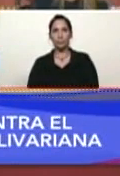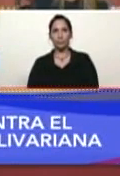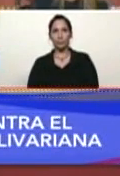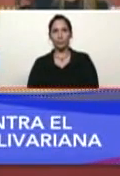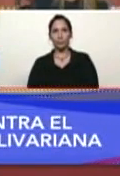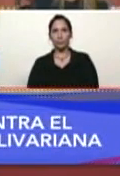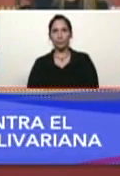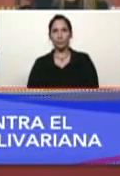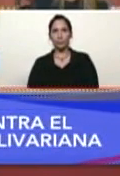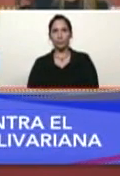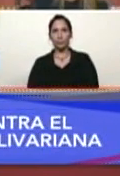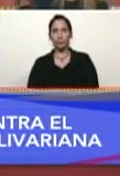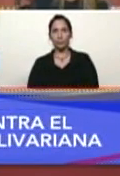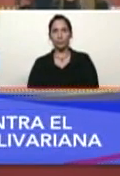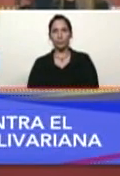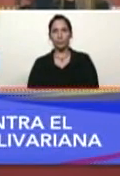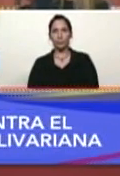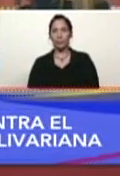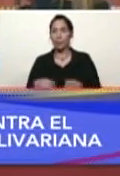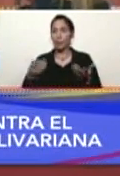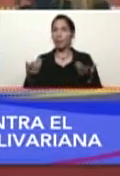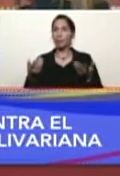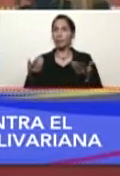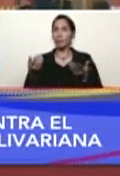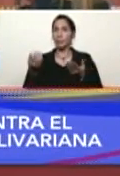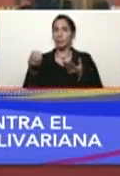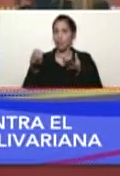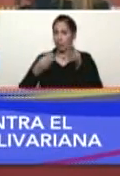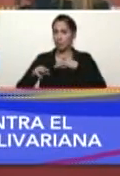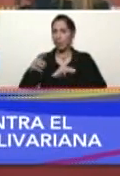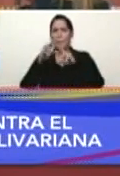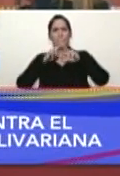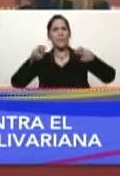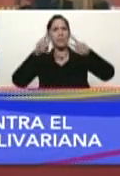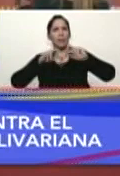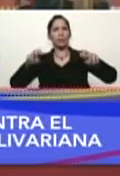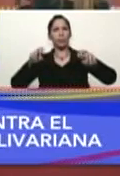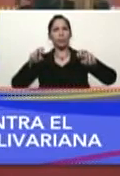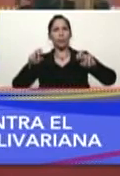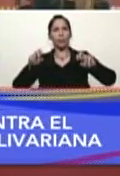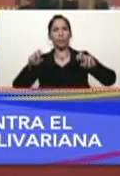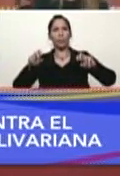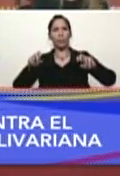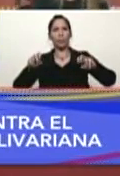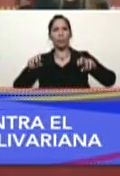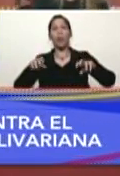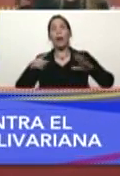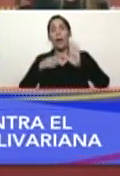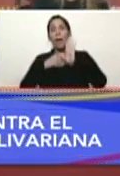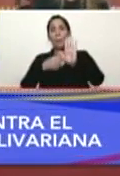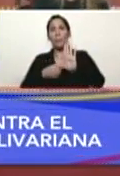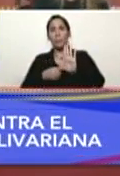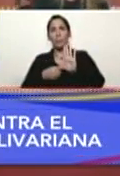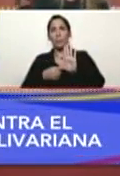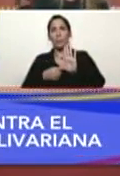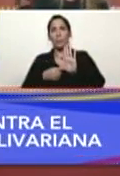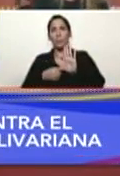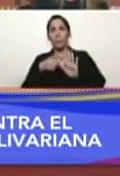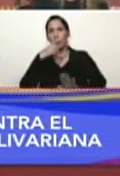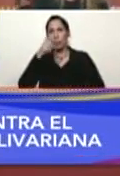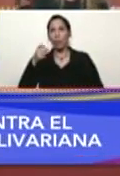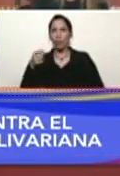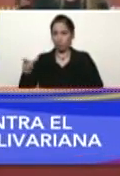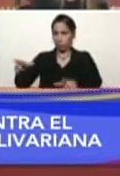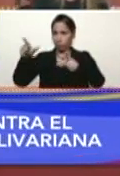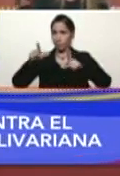Se lo mando como tarea para su casa, investigación, que es un fake news y el ejemplo que puso Maduro. Y me mandan esa tarea